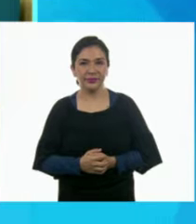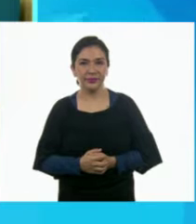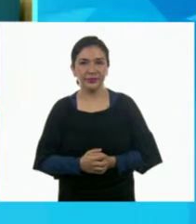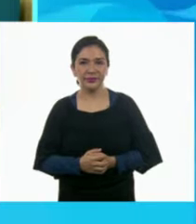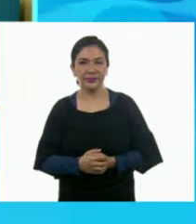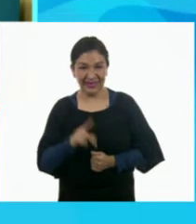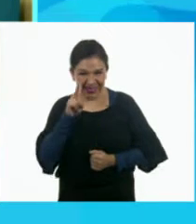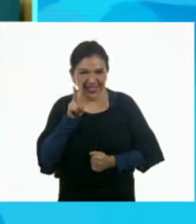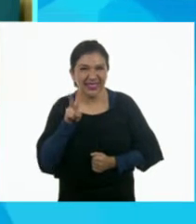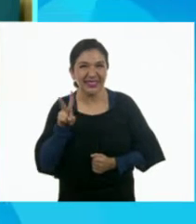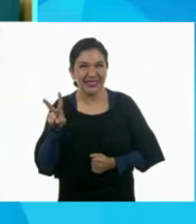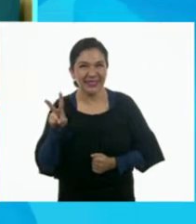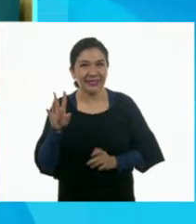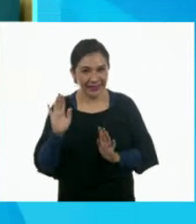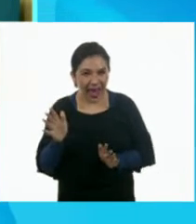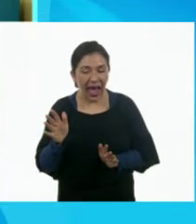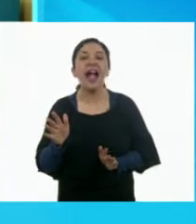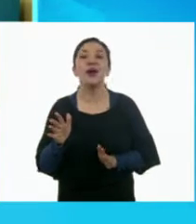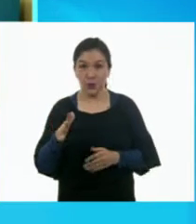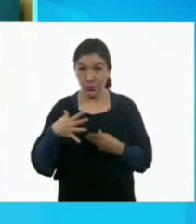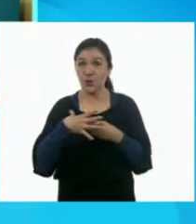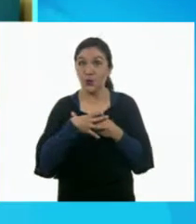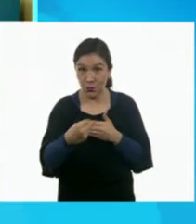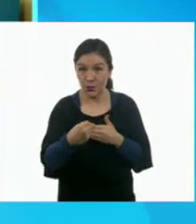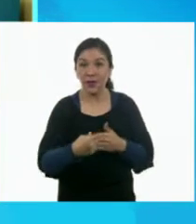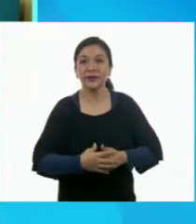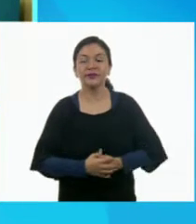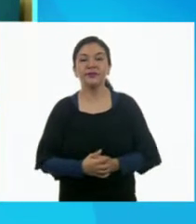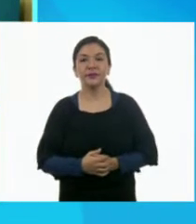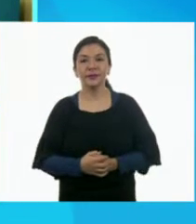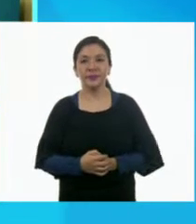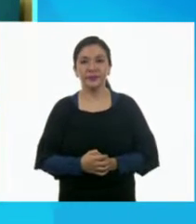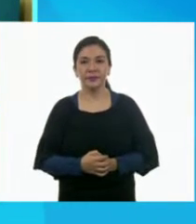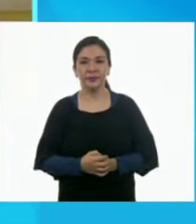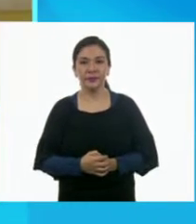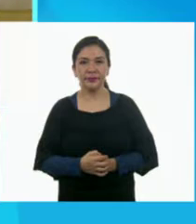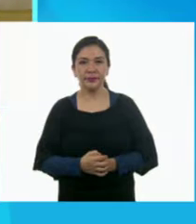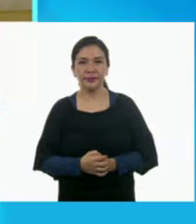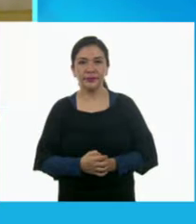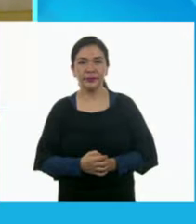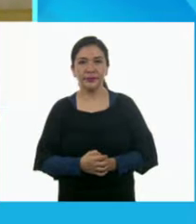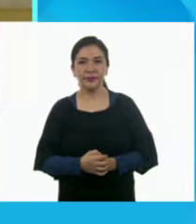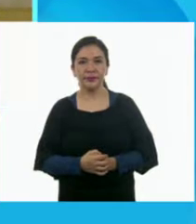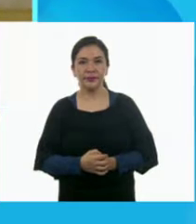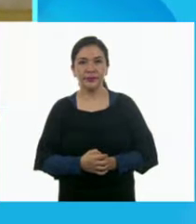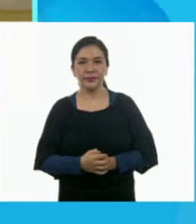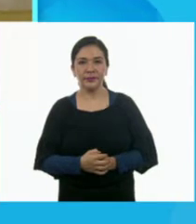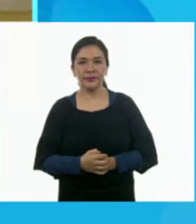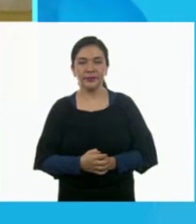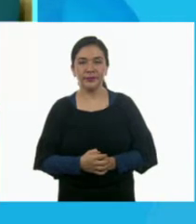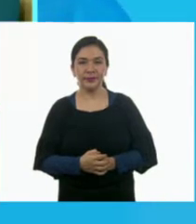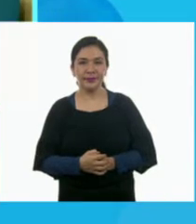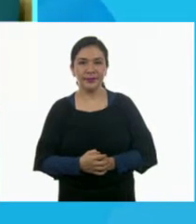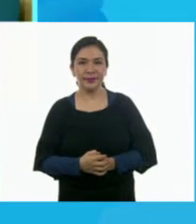¿Lo viste? Hazlo conmigo. Una, dos, tres.